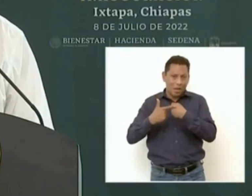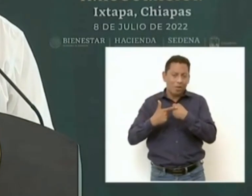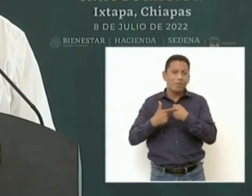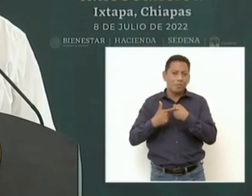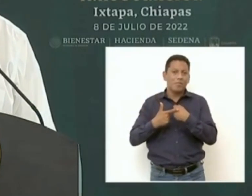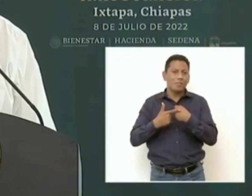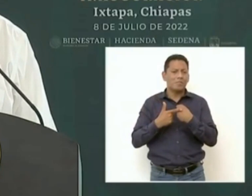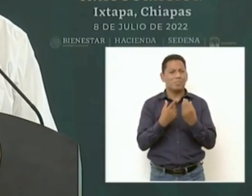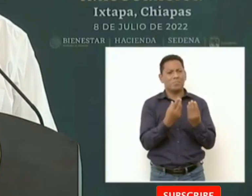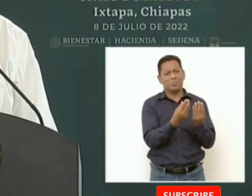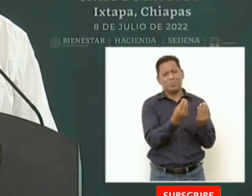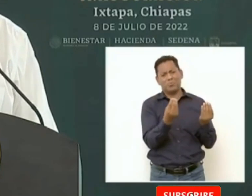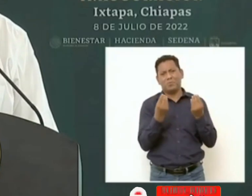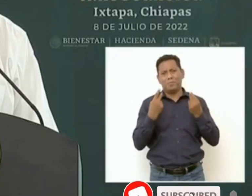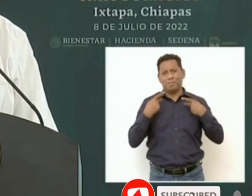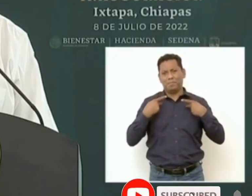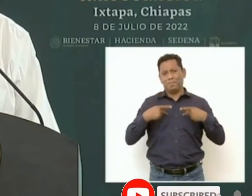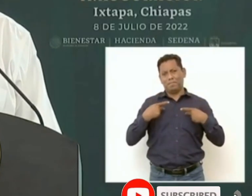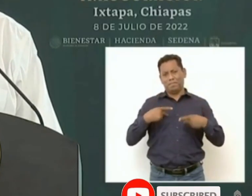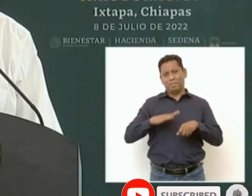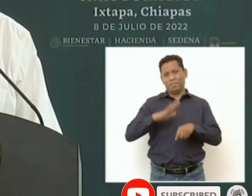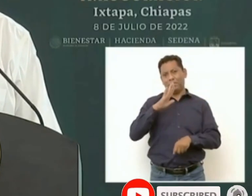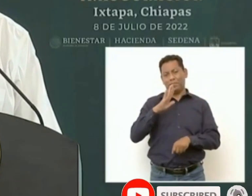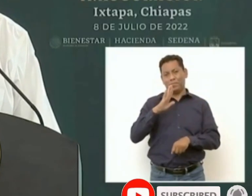la mayoría. Y